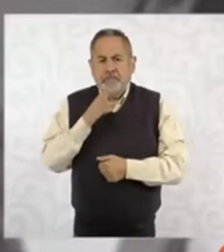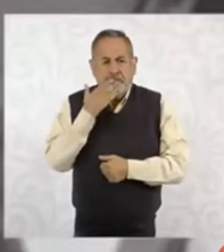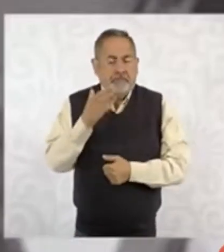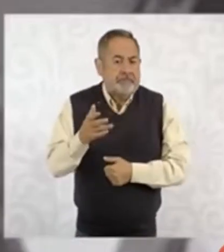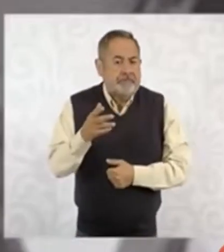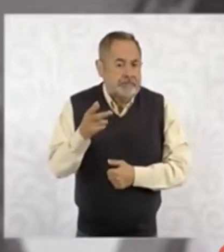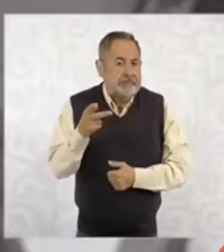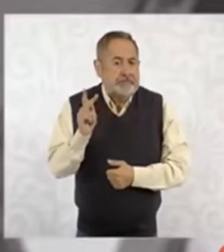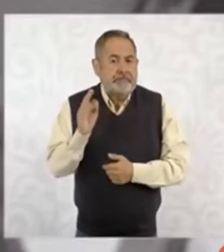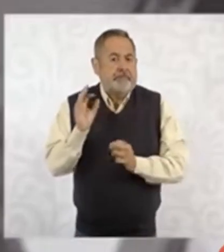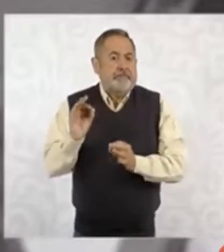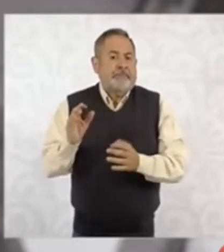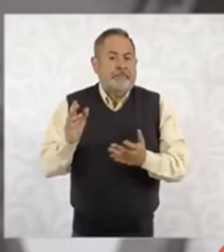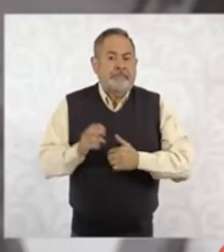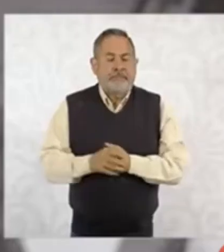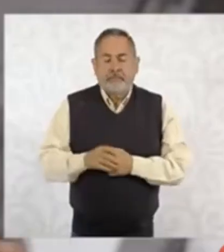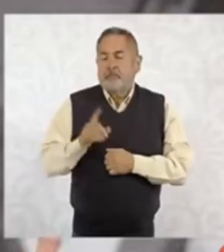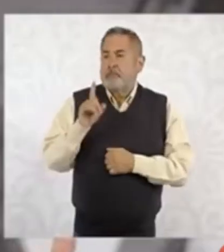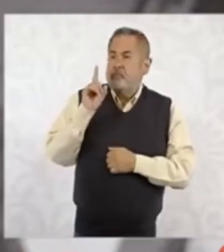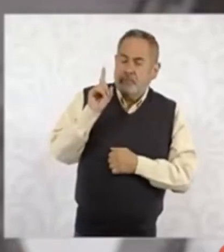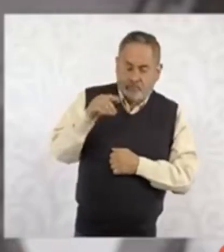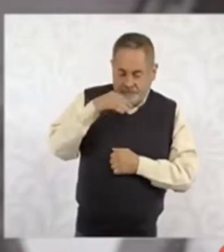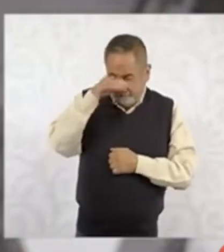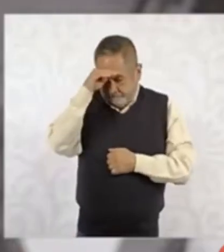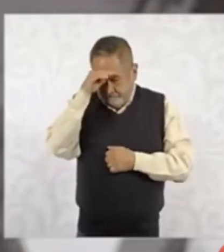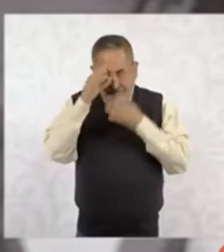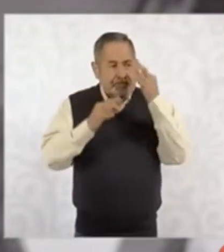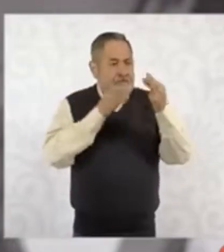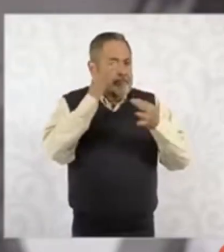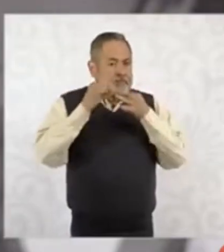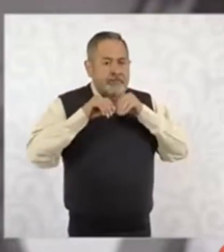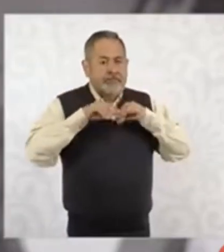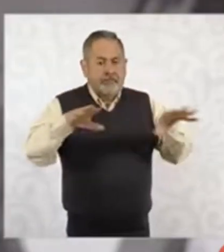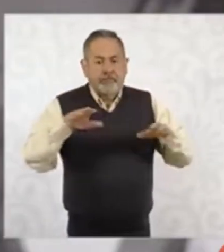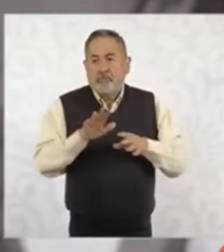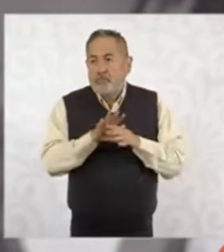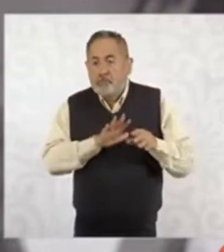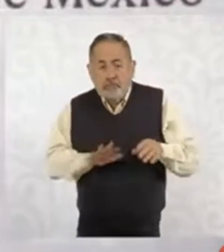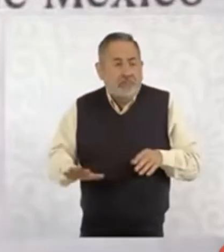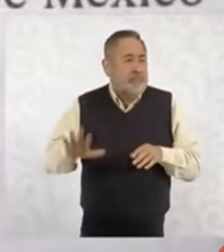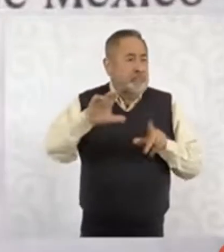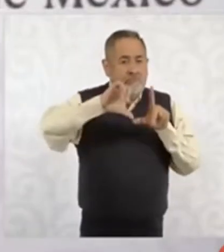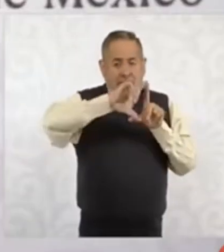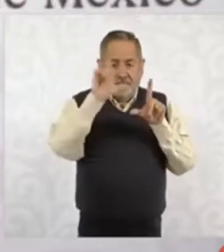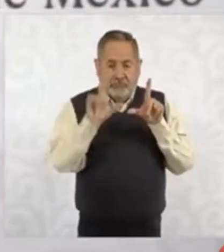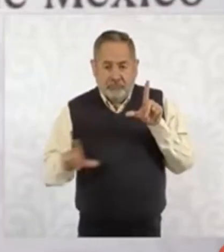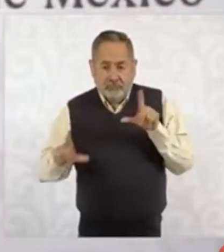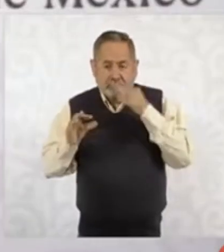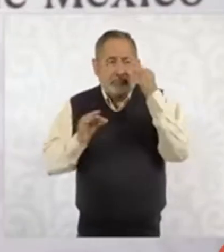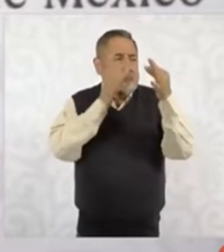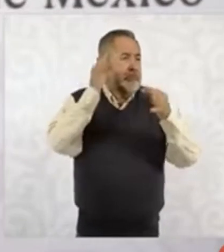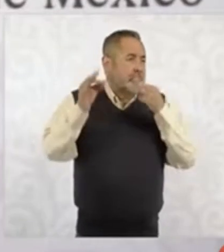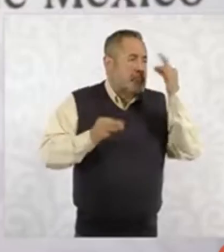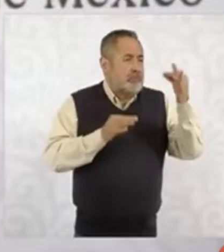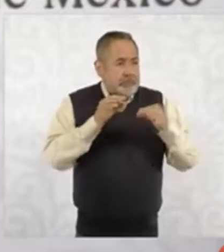Pero lo que tenemos para difundir todo eso, que es el territorio y este